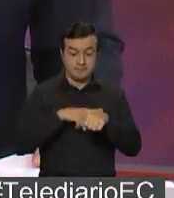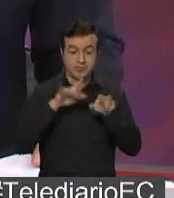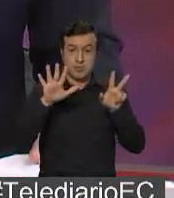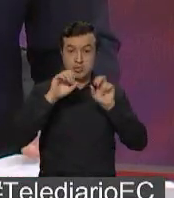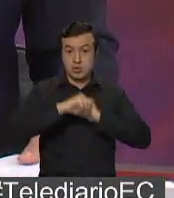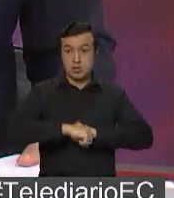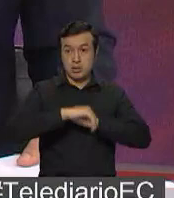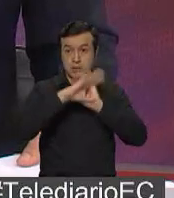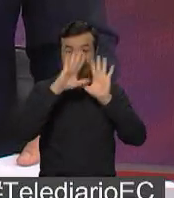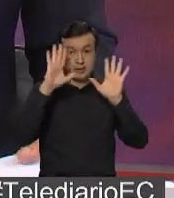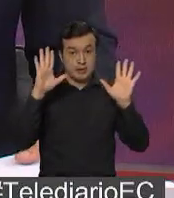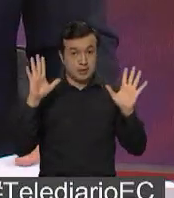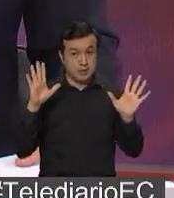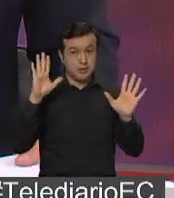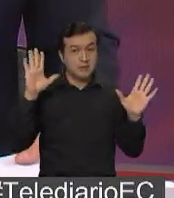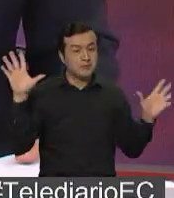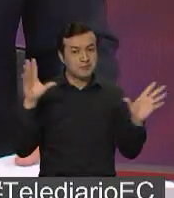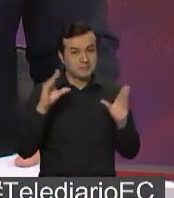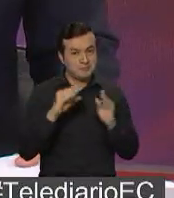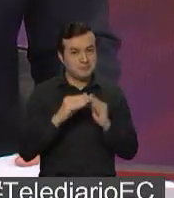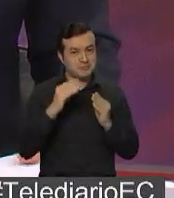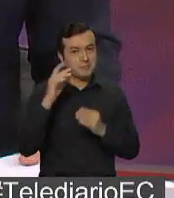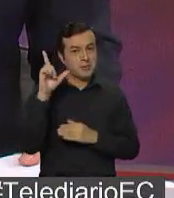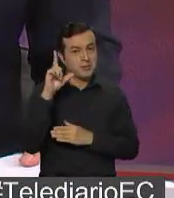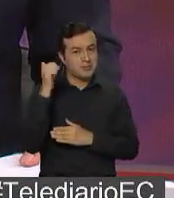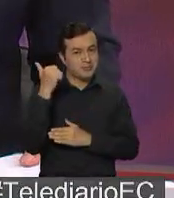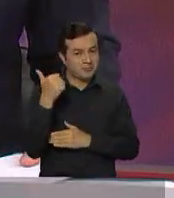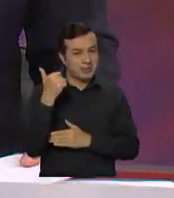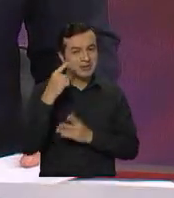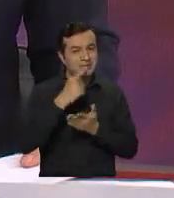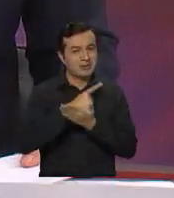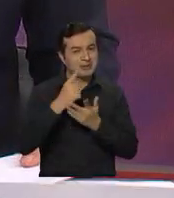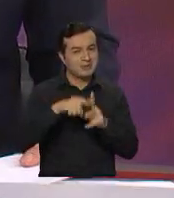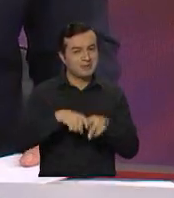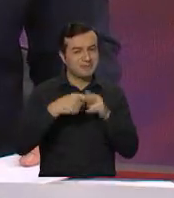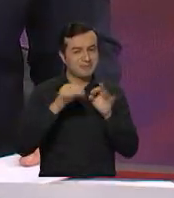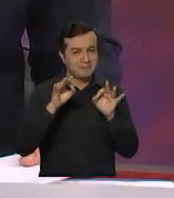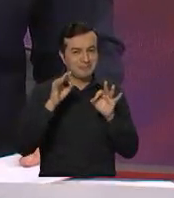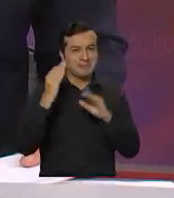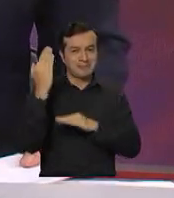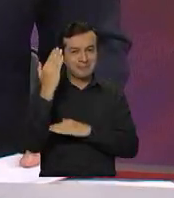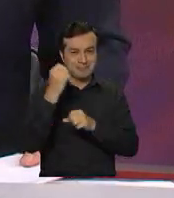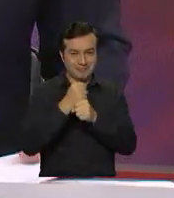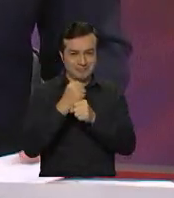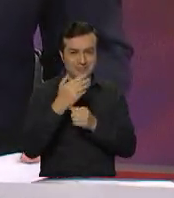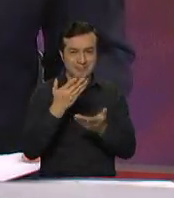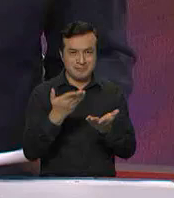mañana en punto. Que todos tengan un buen lunes e inicio de semana. Enseguida, Café TV.